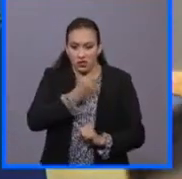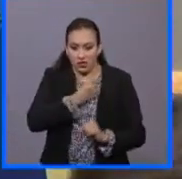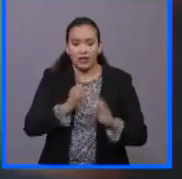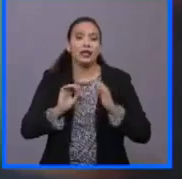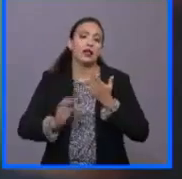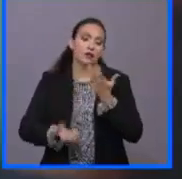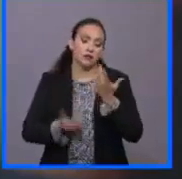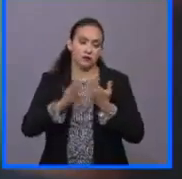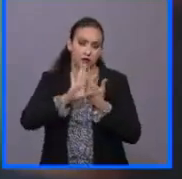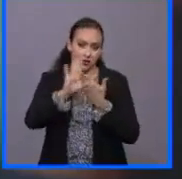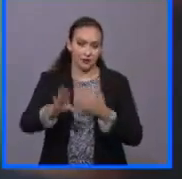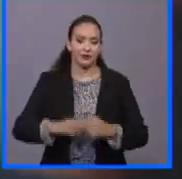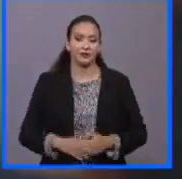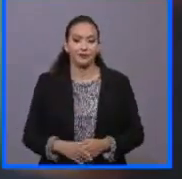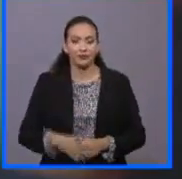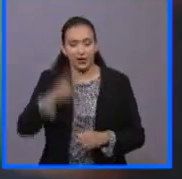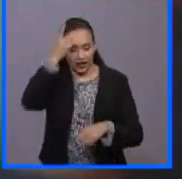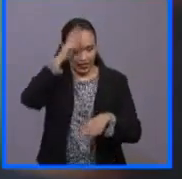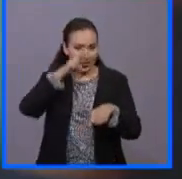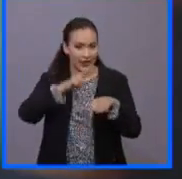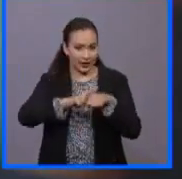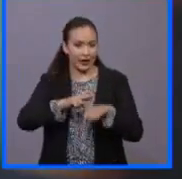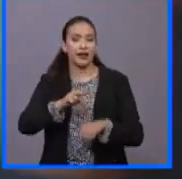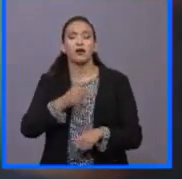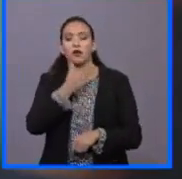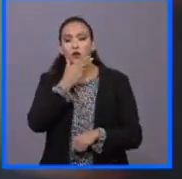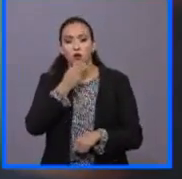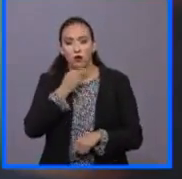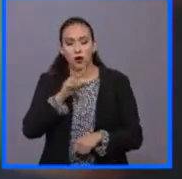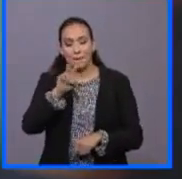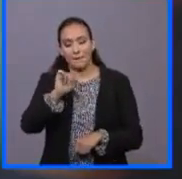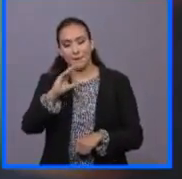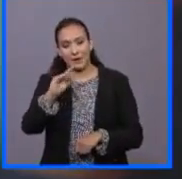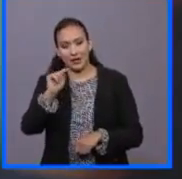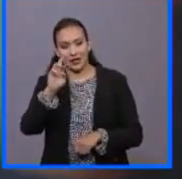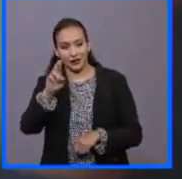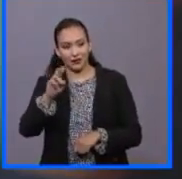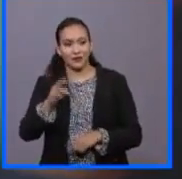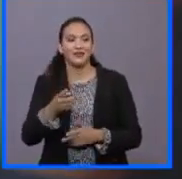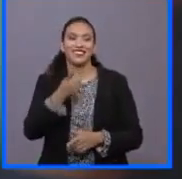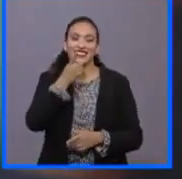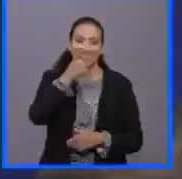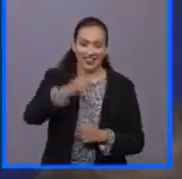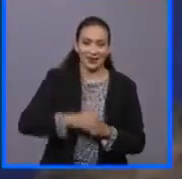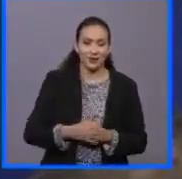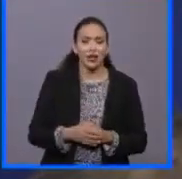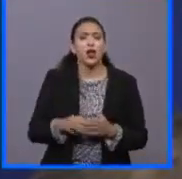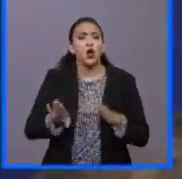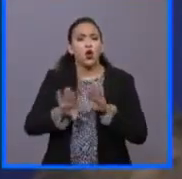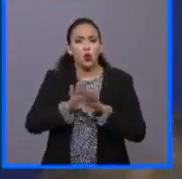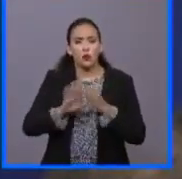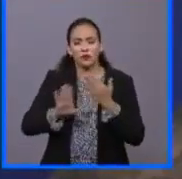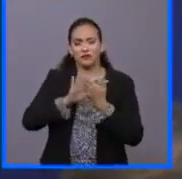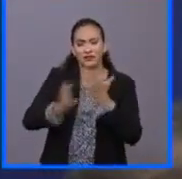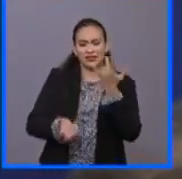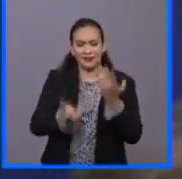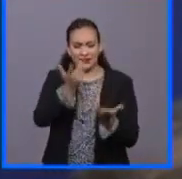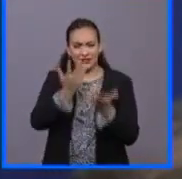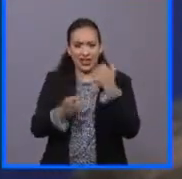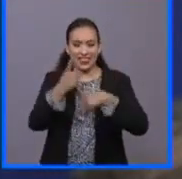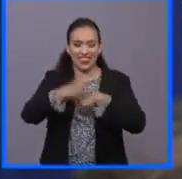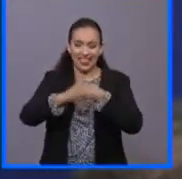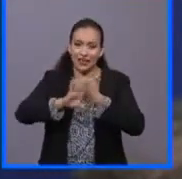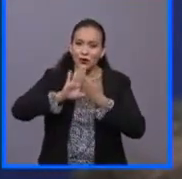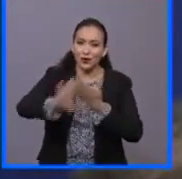contra incendios. El director de AMRASI, Víctor Espínola, indicó que para evitar que los incendios sigan causando